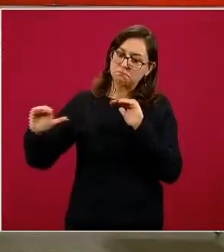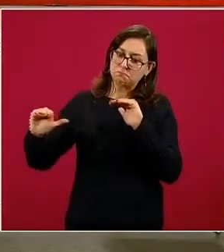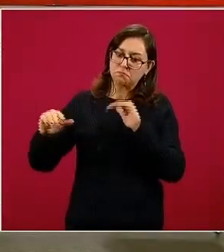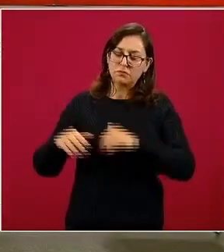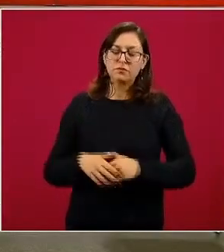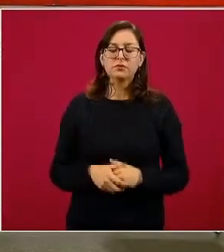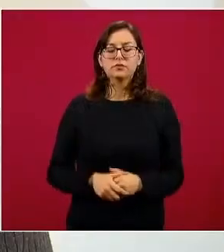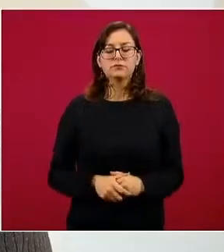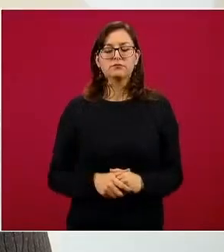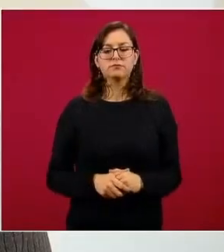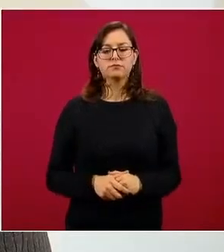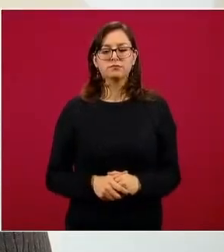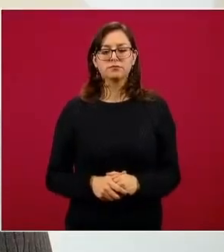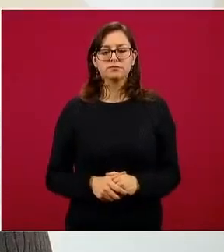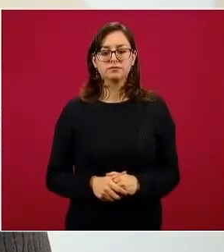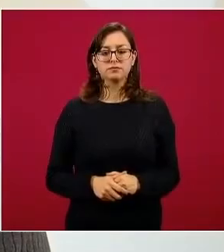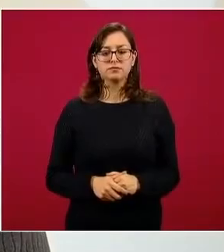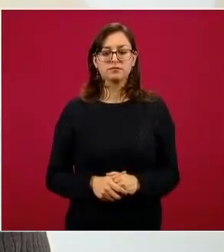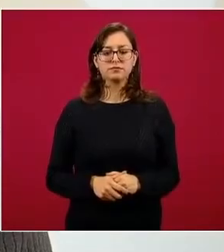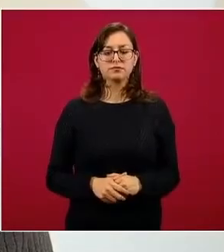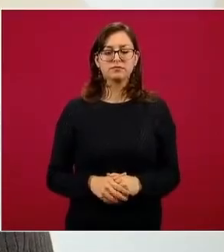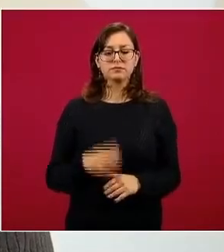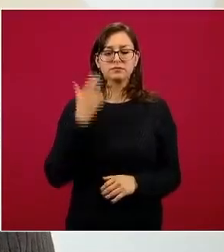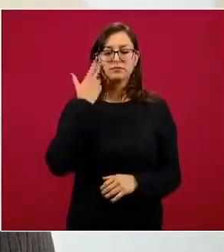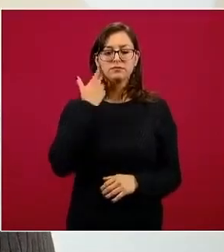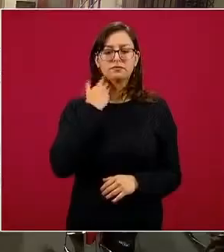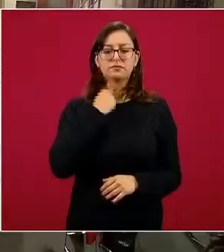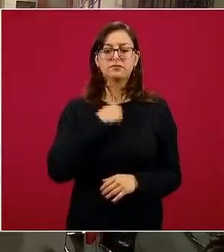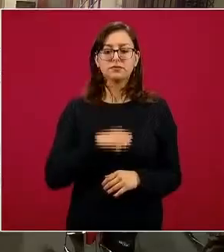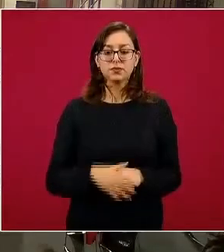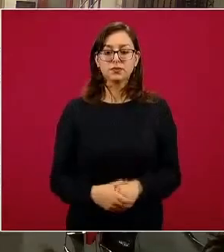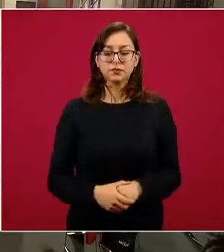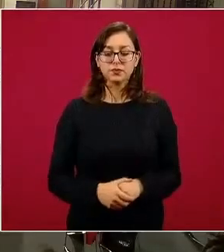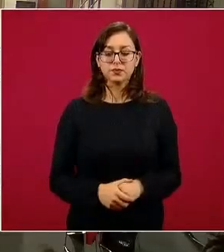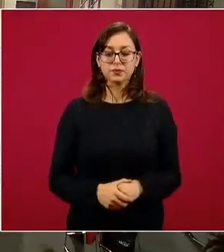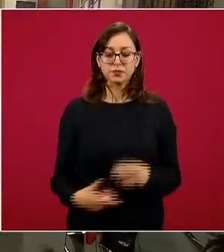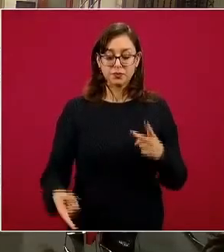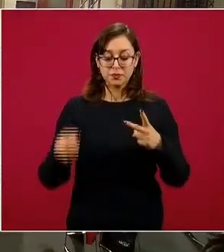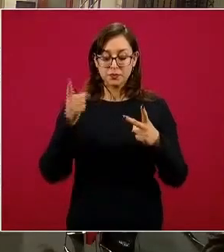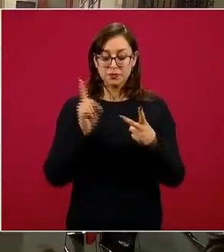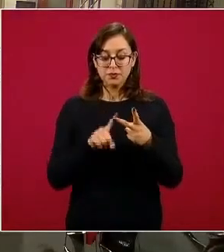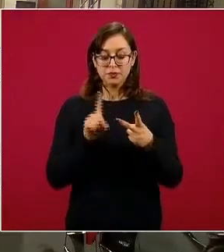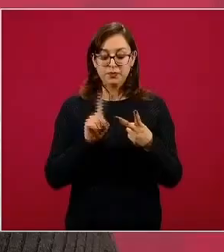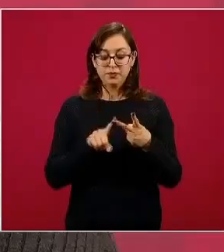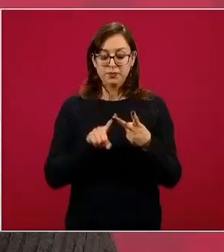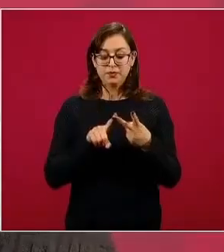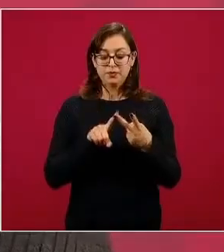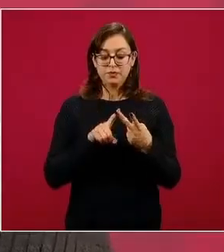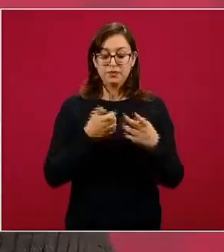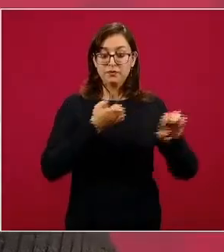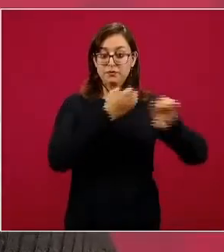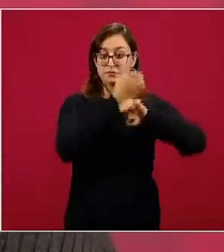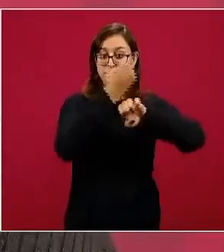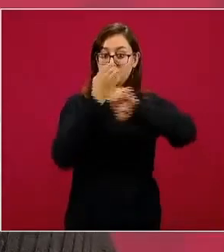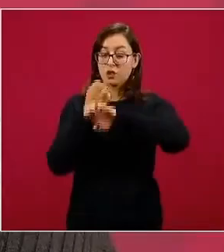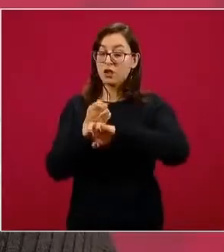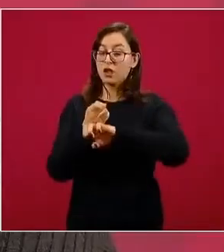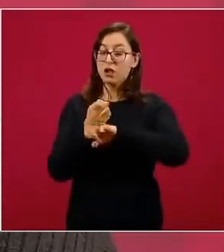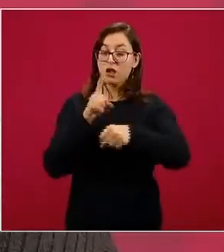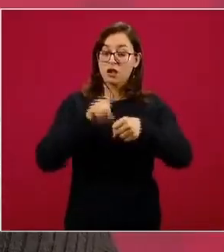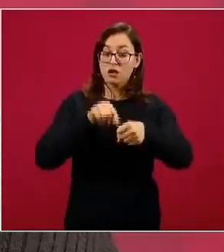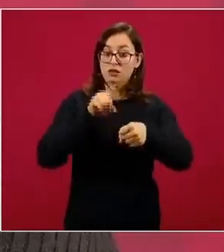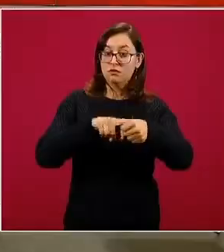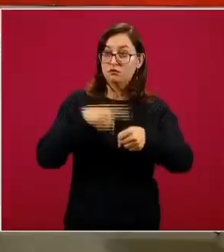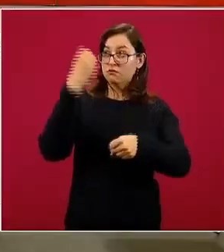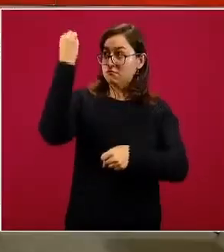esta meseta nacional. En relación al comportamiento de las entidades y el semáforo de